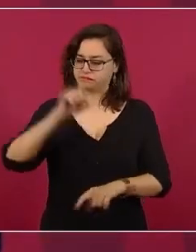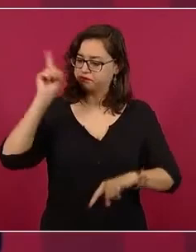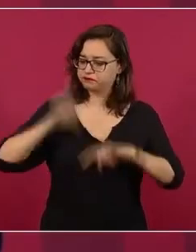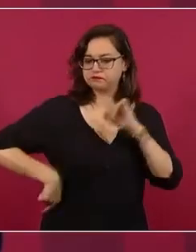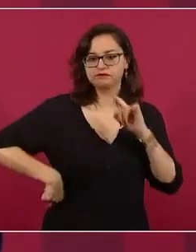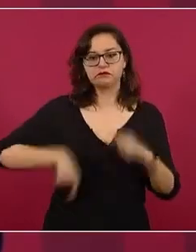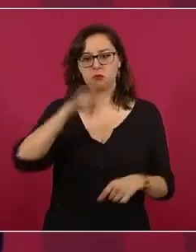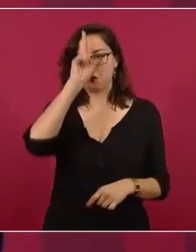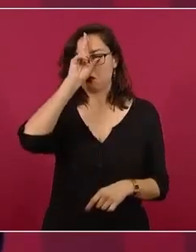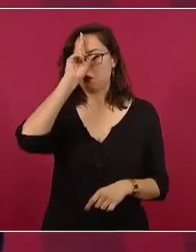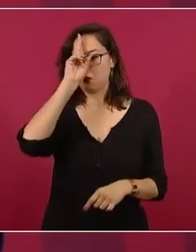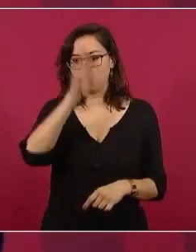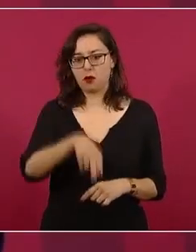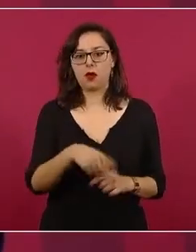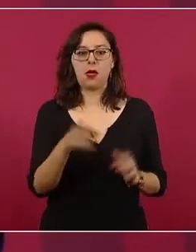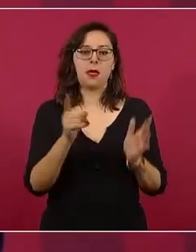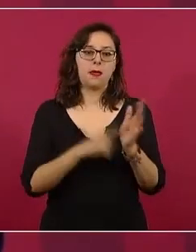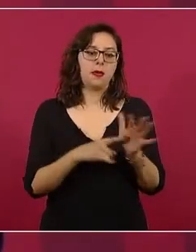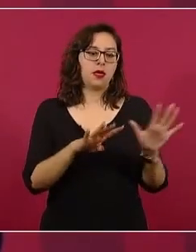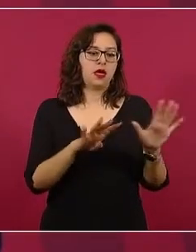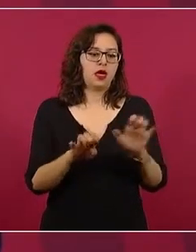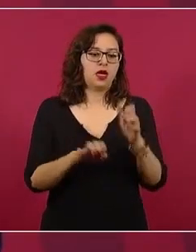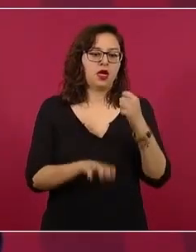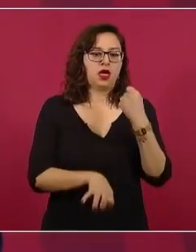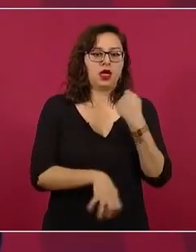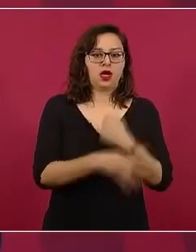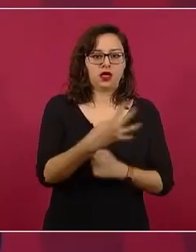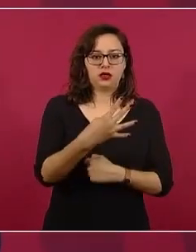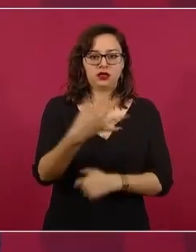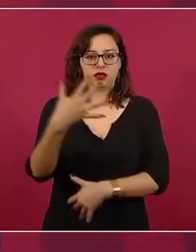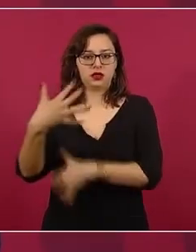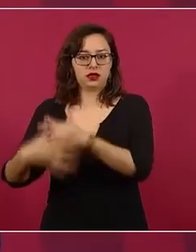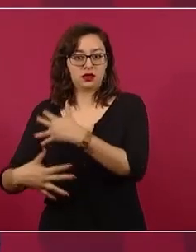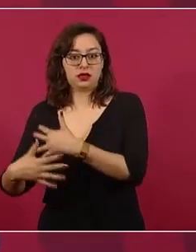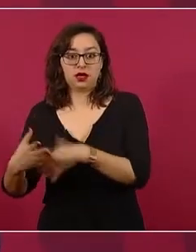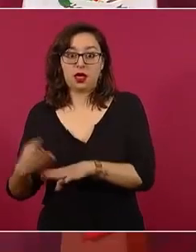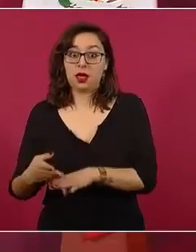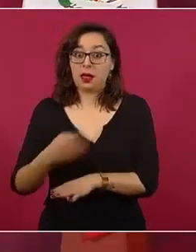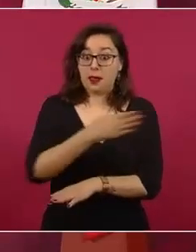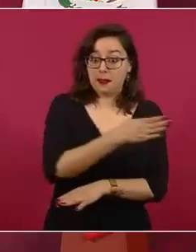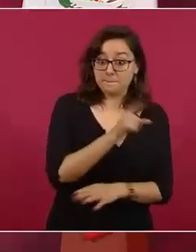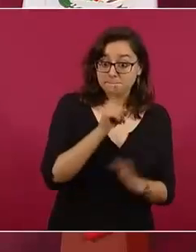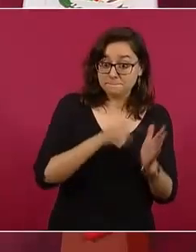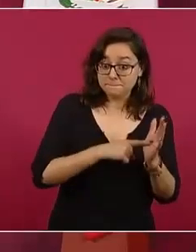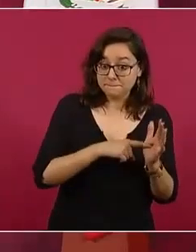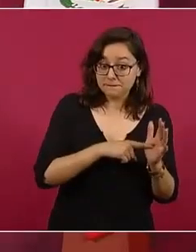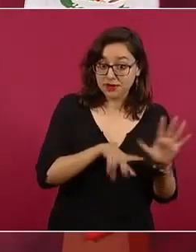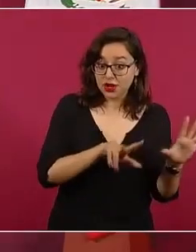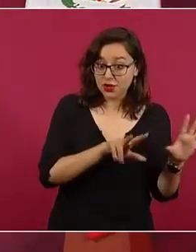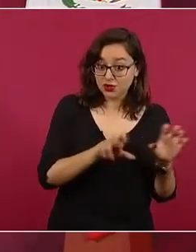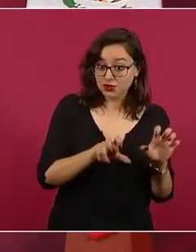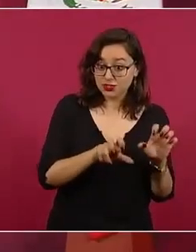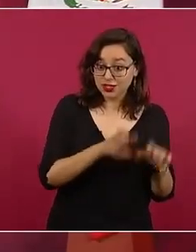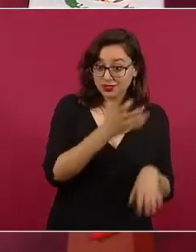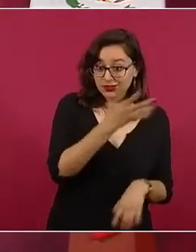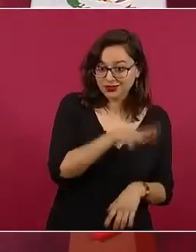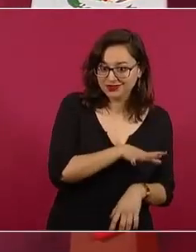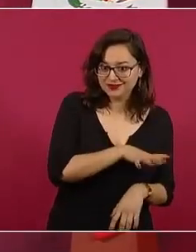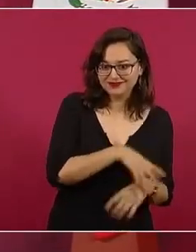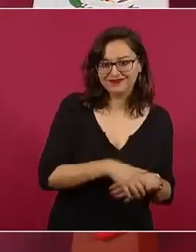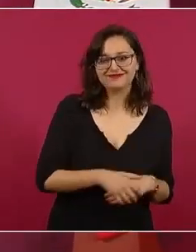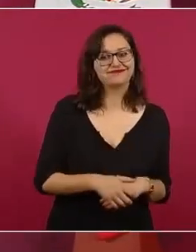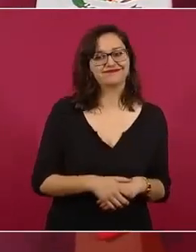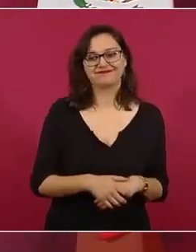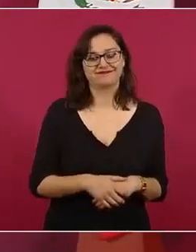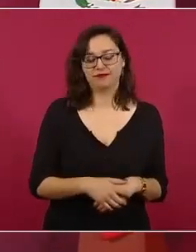1914, 1915, no 1810. El cura Hidalgo proclamó